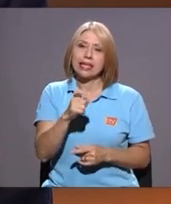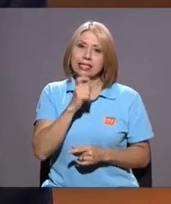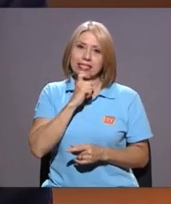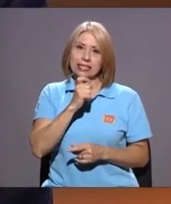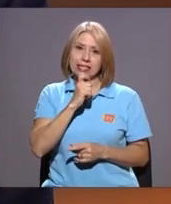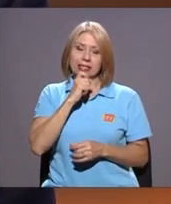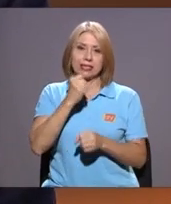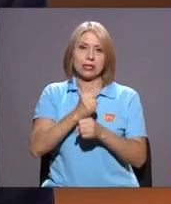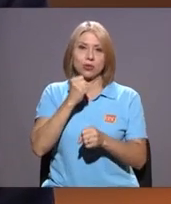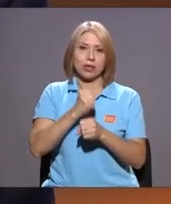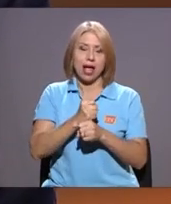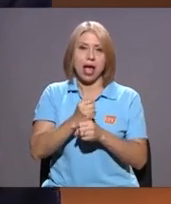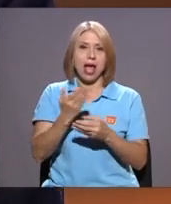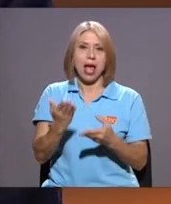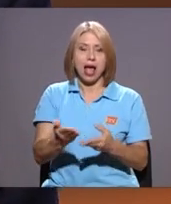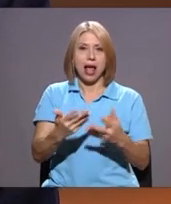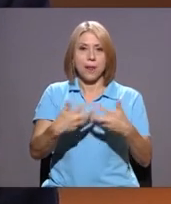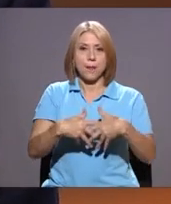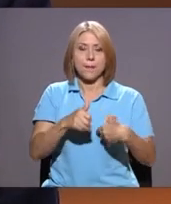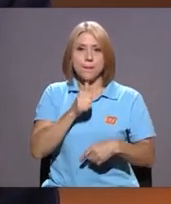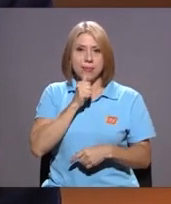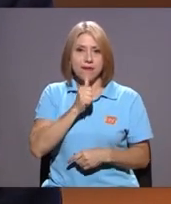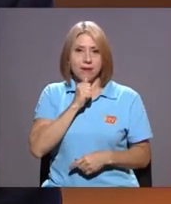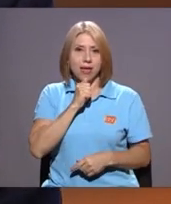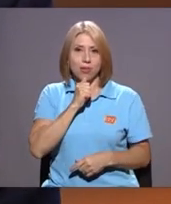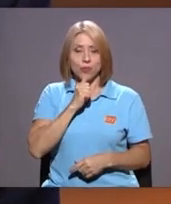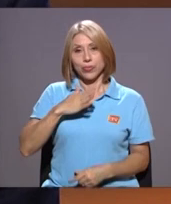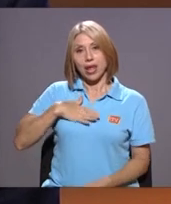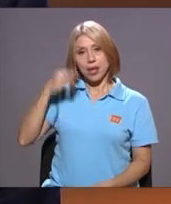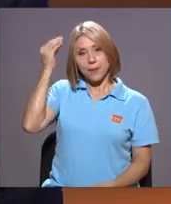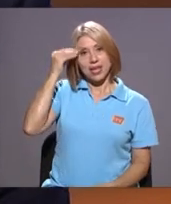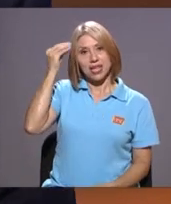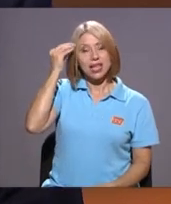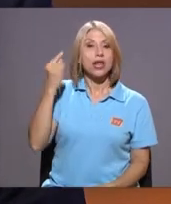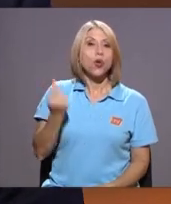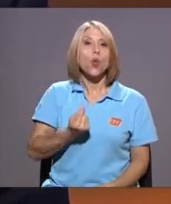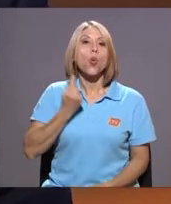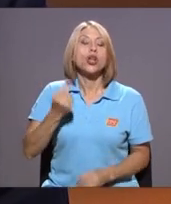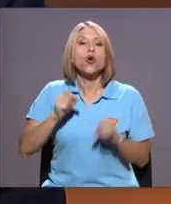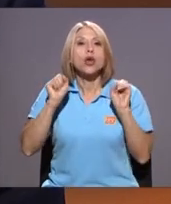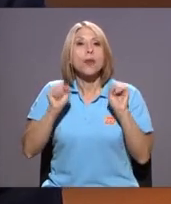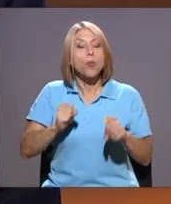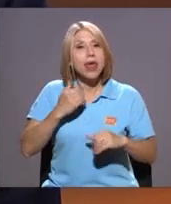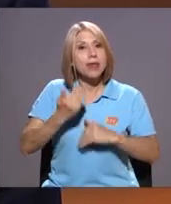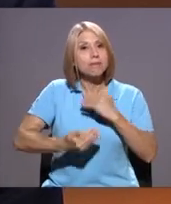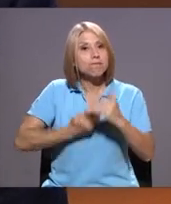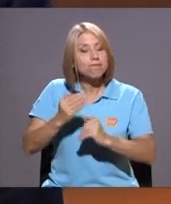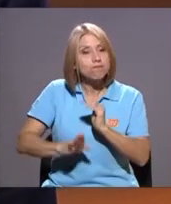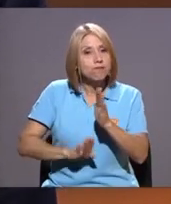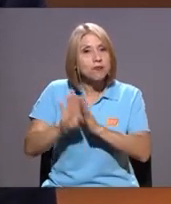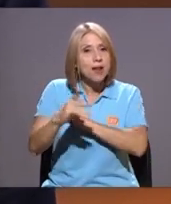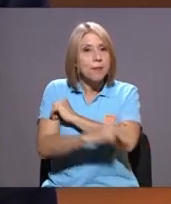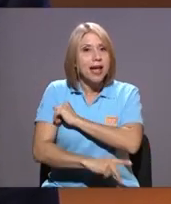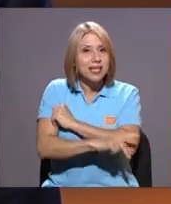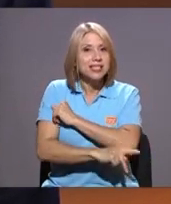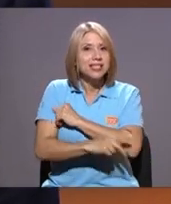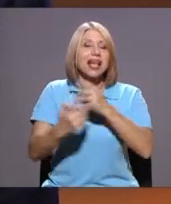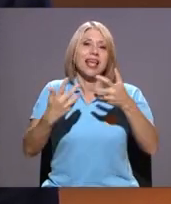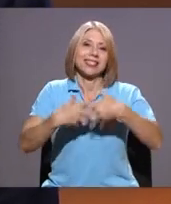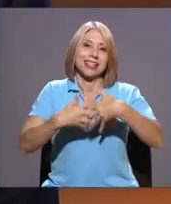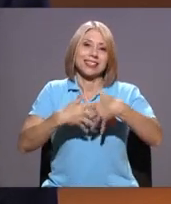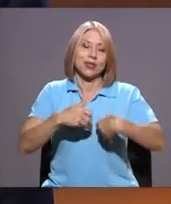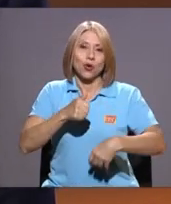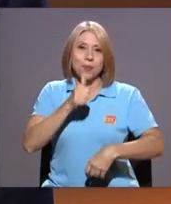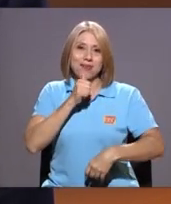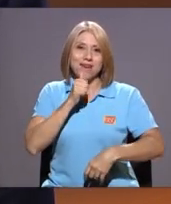al sector privado siendo que mi criterio realmente el único que puede sacar adelante el país es el sector privado porque es el